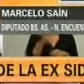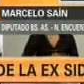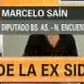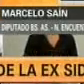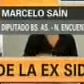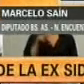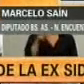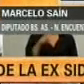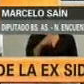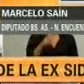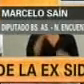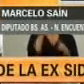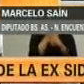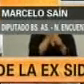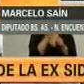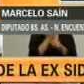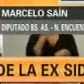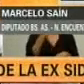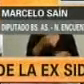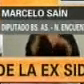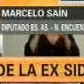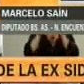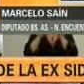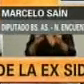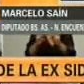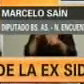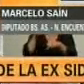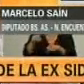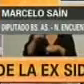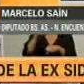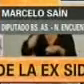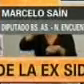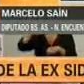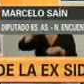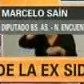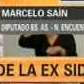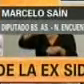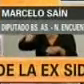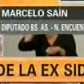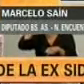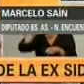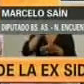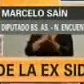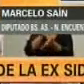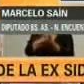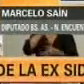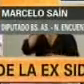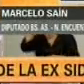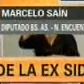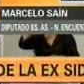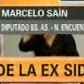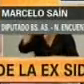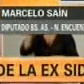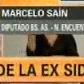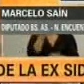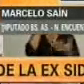existente actualmente, una agencia federal de inteligencia que tenga como finalidad fundamental la producción de análisis a nivel estratégico, pero también